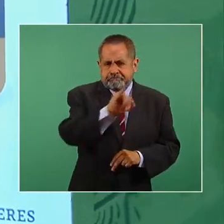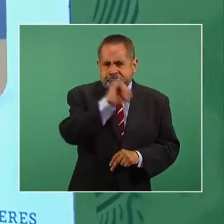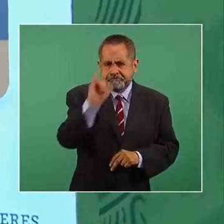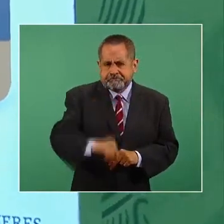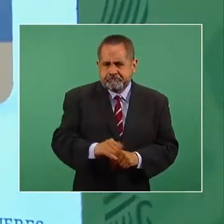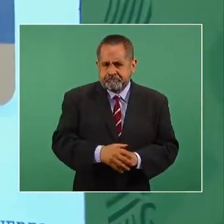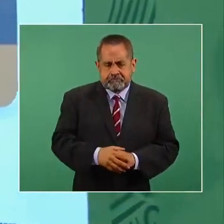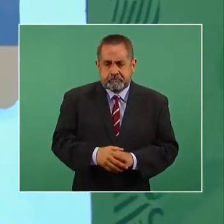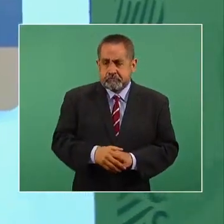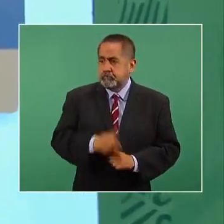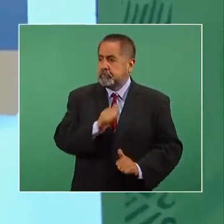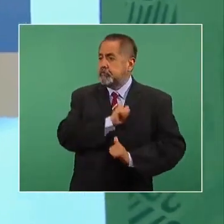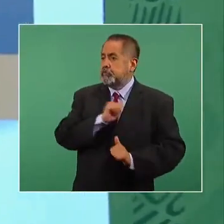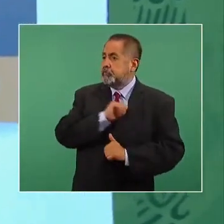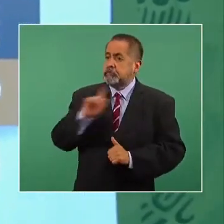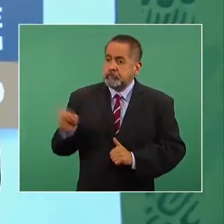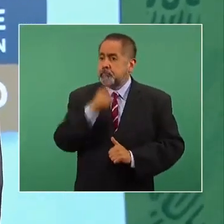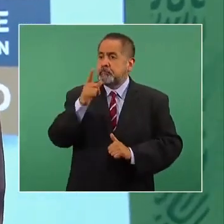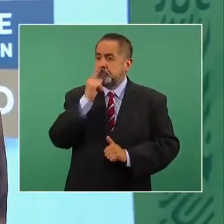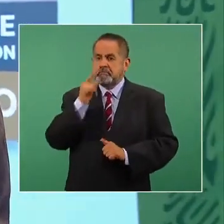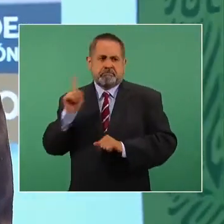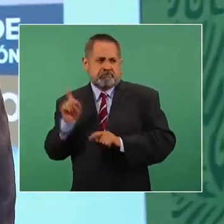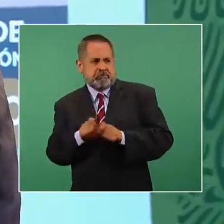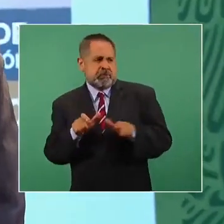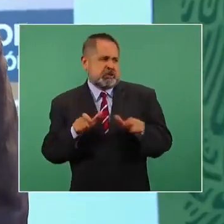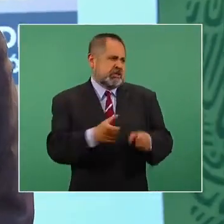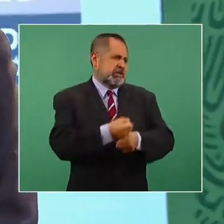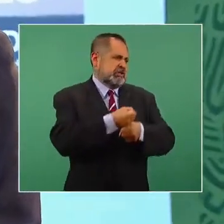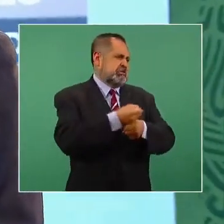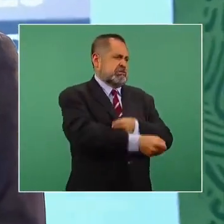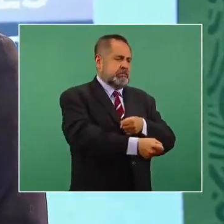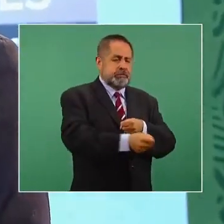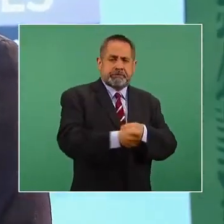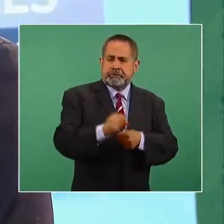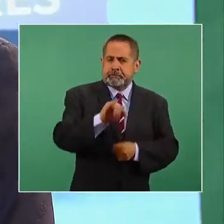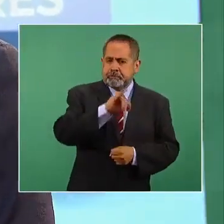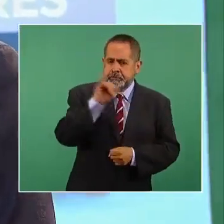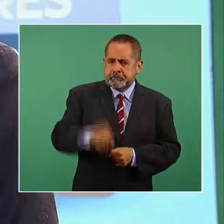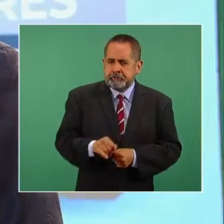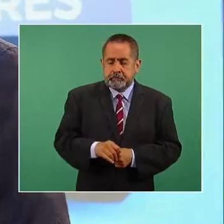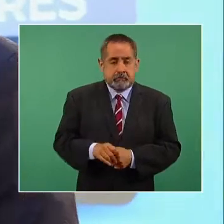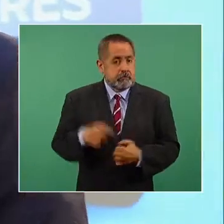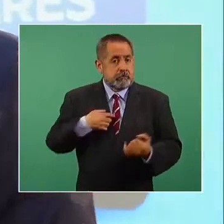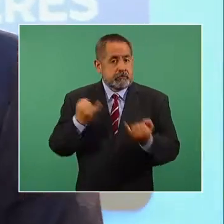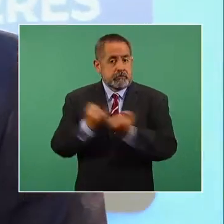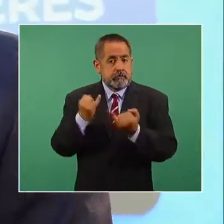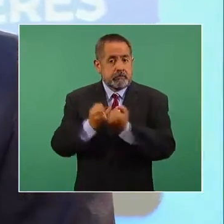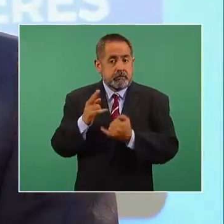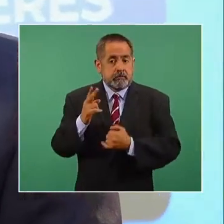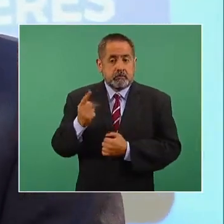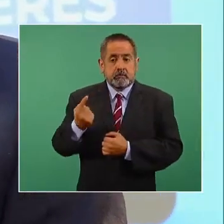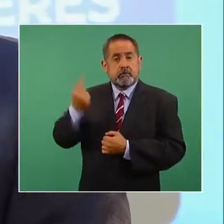usar al ejército, a la policía para reprimir al pueblo, no somos iguales.